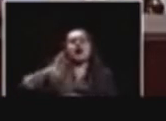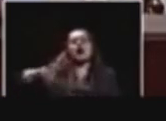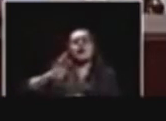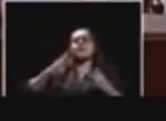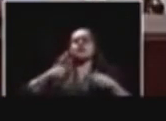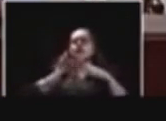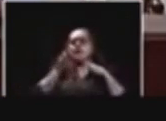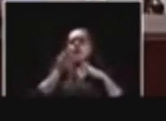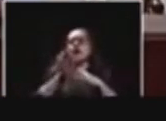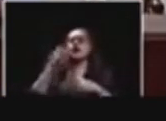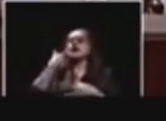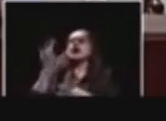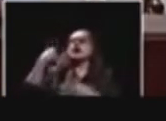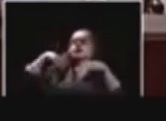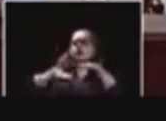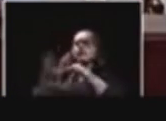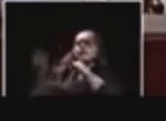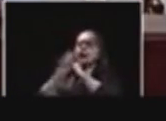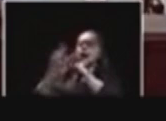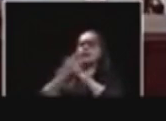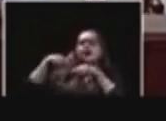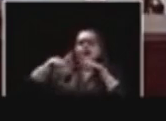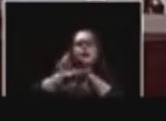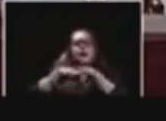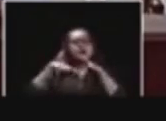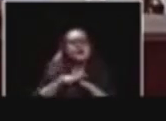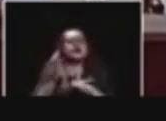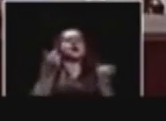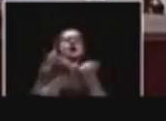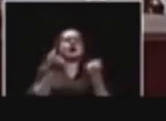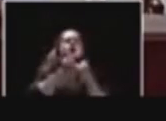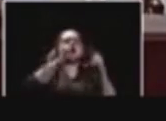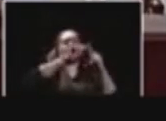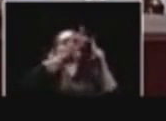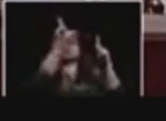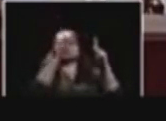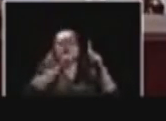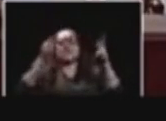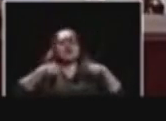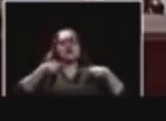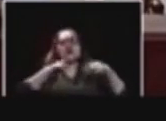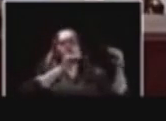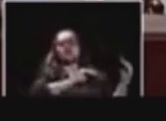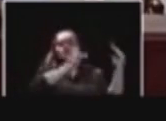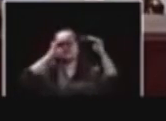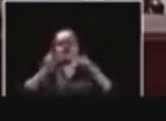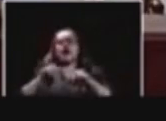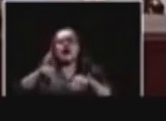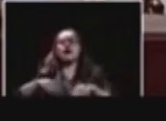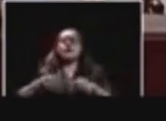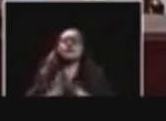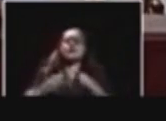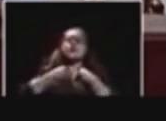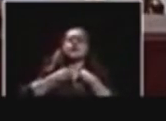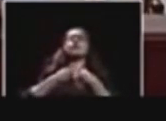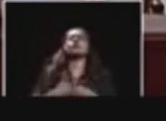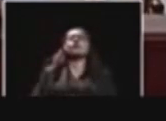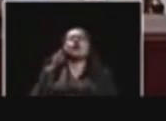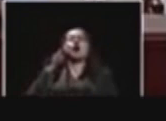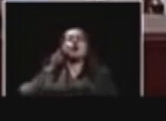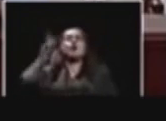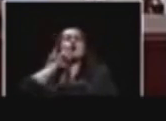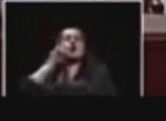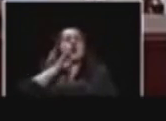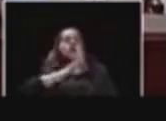perseguidos y que recibió a millones de migrantes de diversos estados de la República, que fue testigo de la conquista del voto para